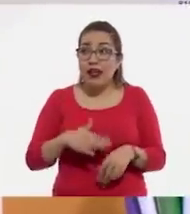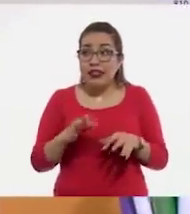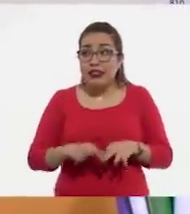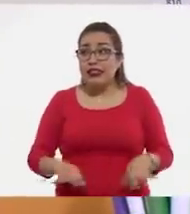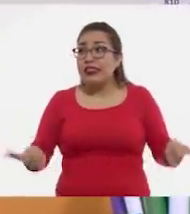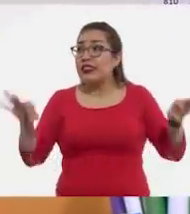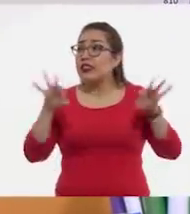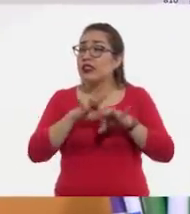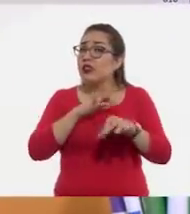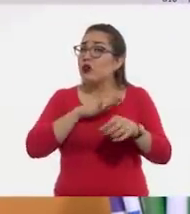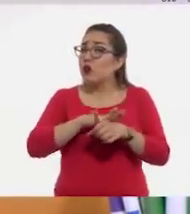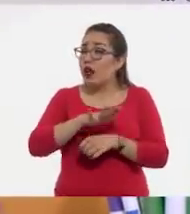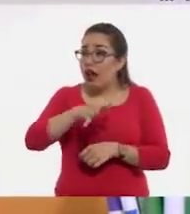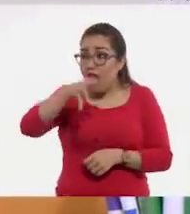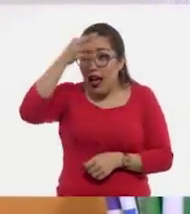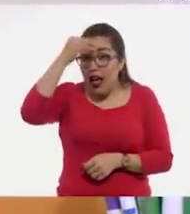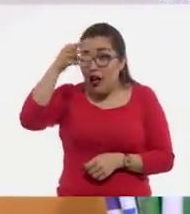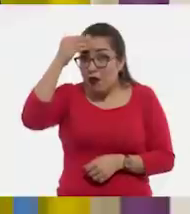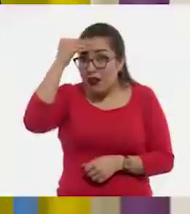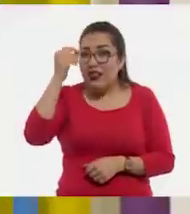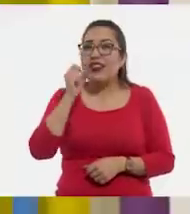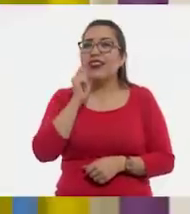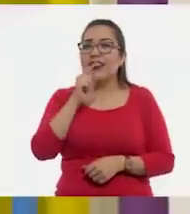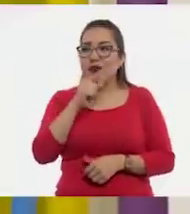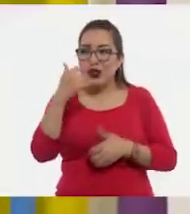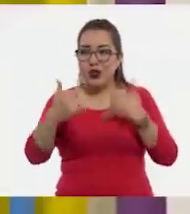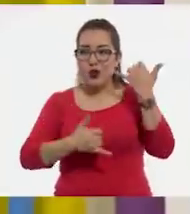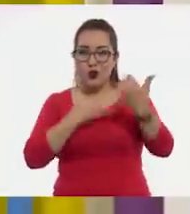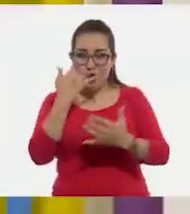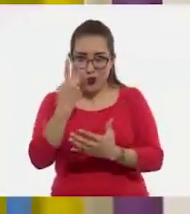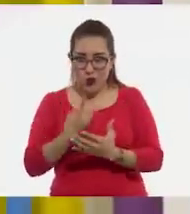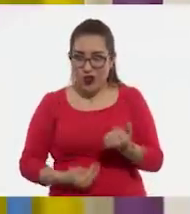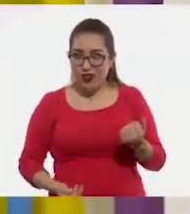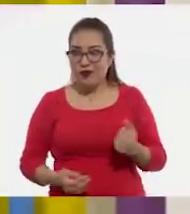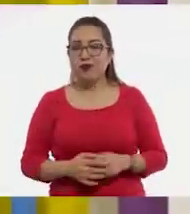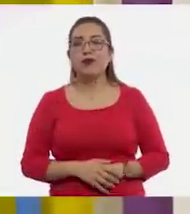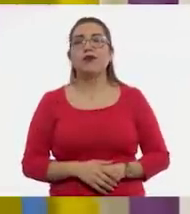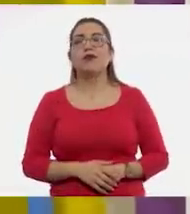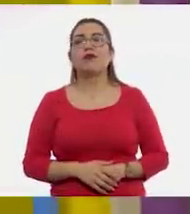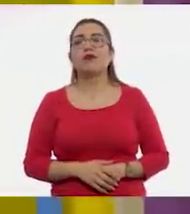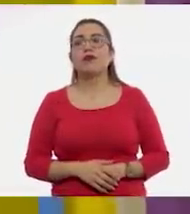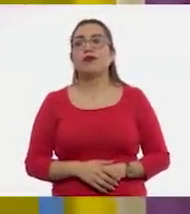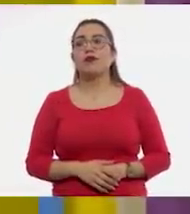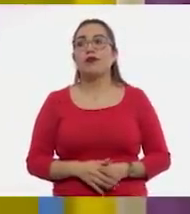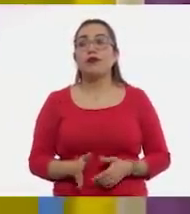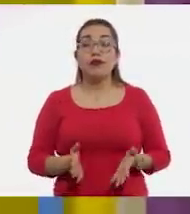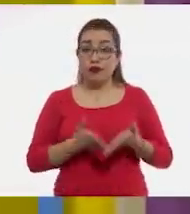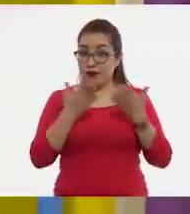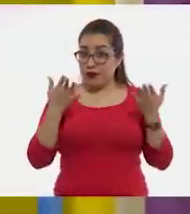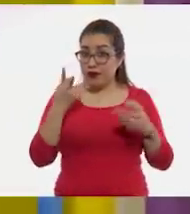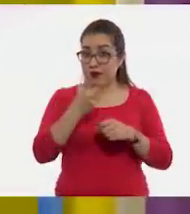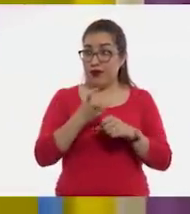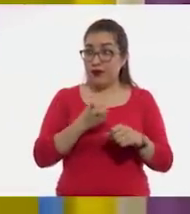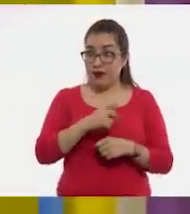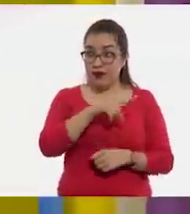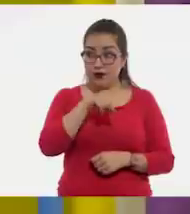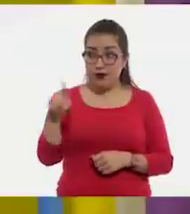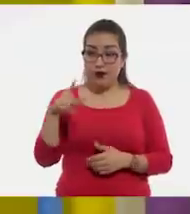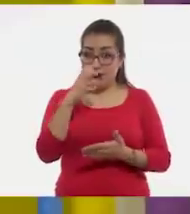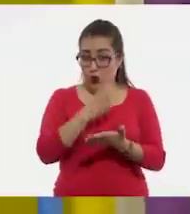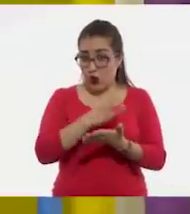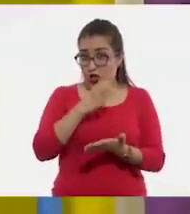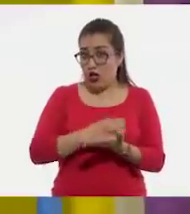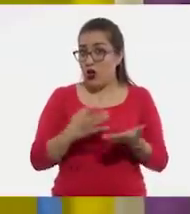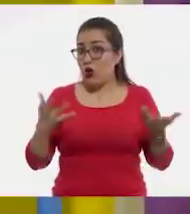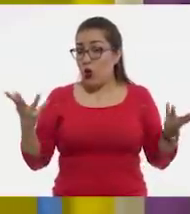a aprender mientras juegan. Así es, Oscar. Entonces los invitamos que si pueden hacerlo, bueno, lo hagan en su libreta y